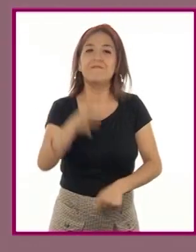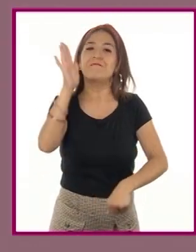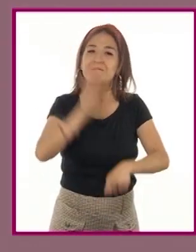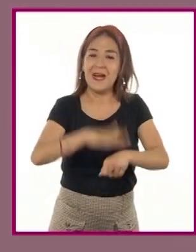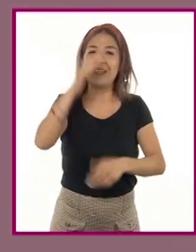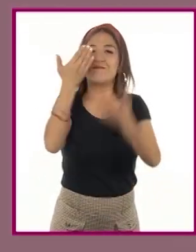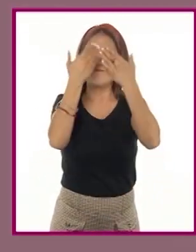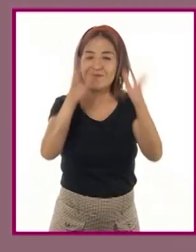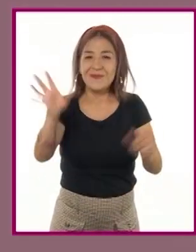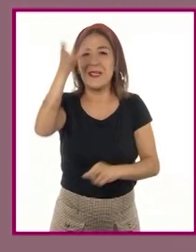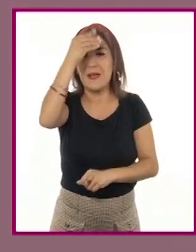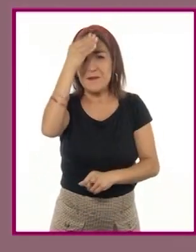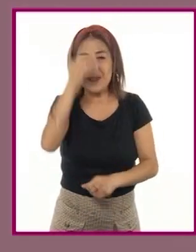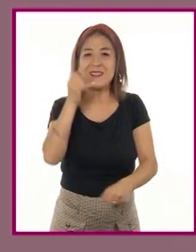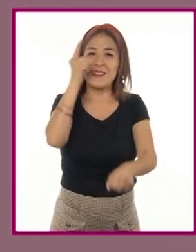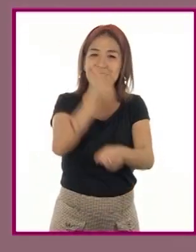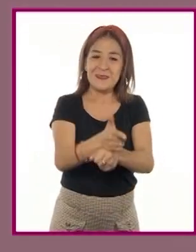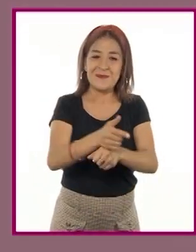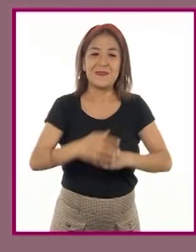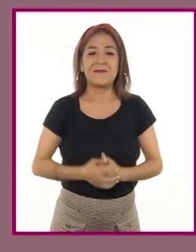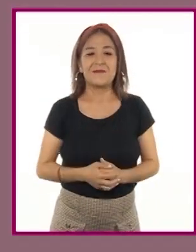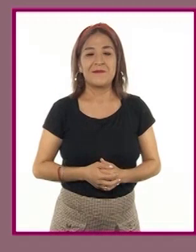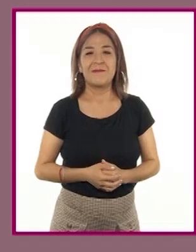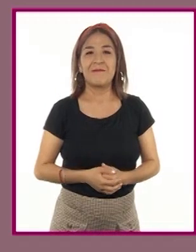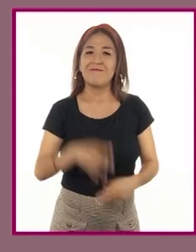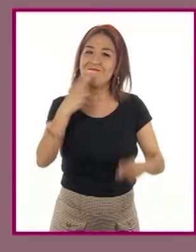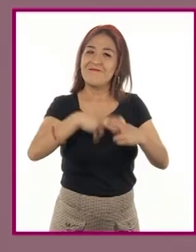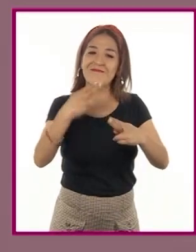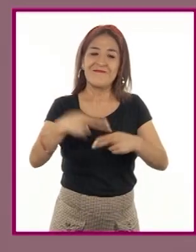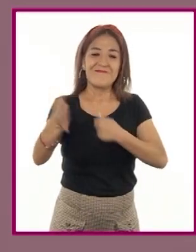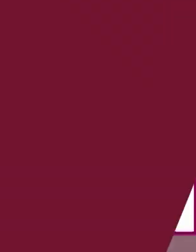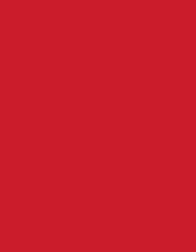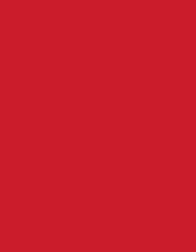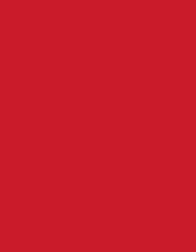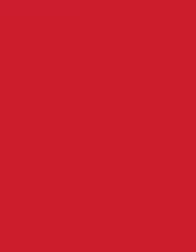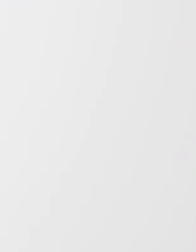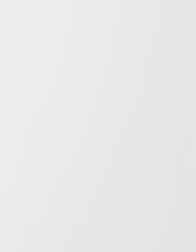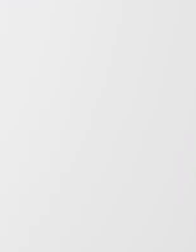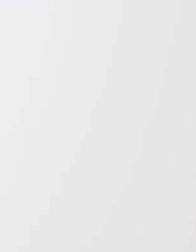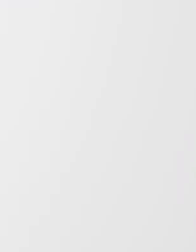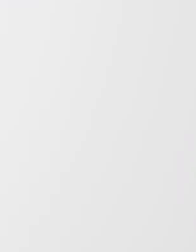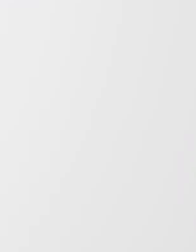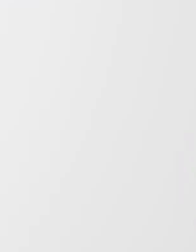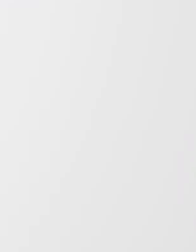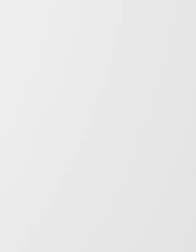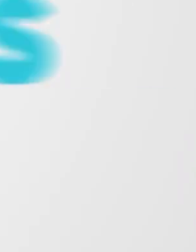mucho por explorar y descubrir. Hasta la próxima. próxima.